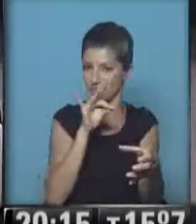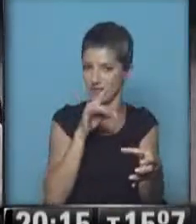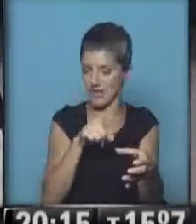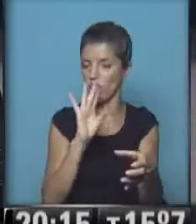gobernación